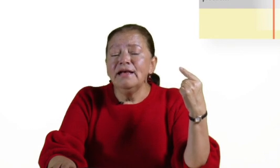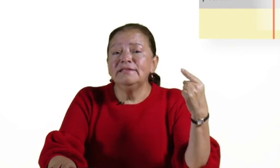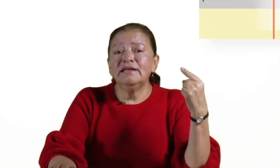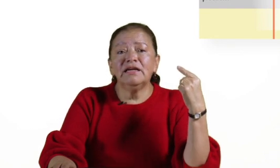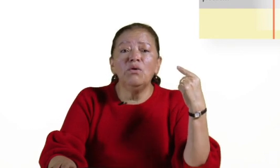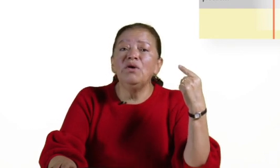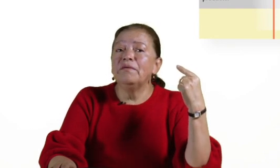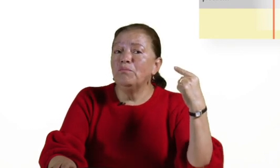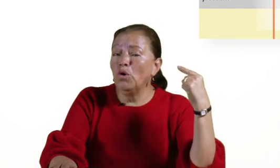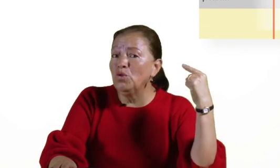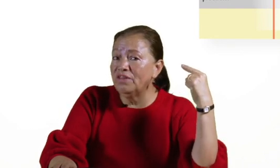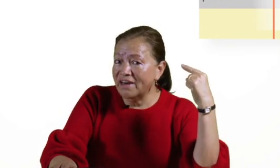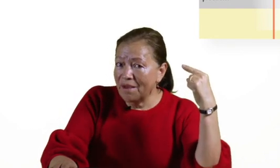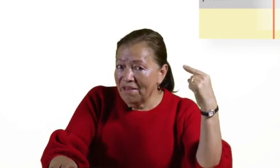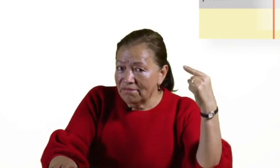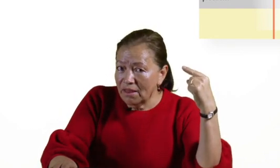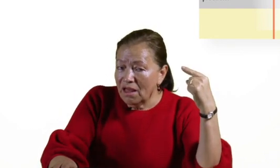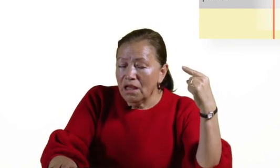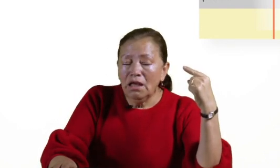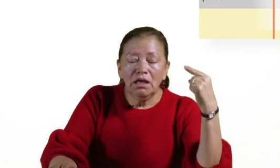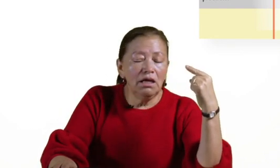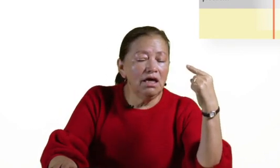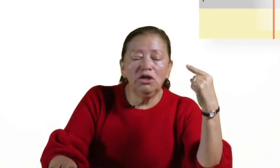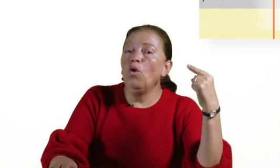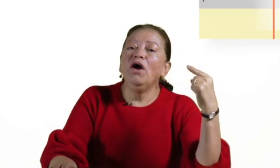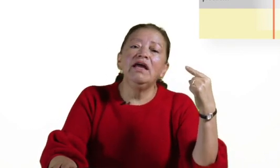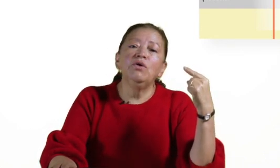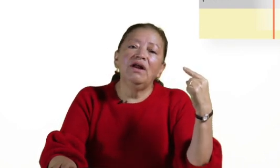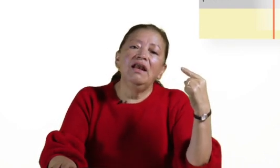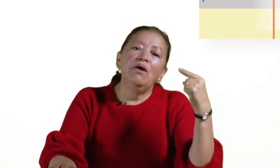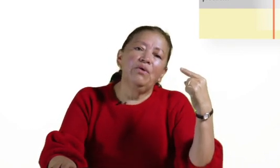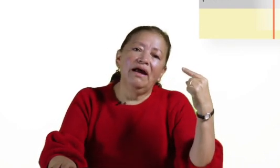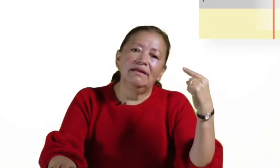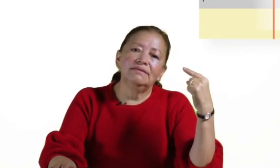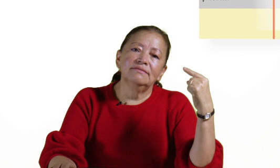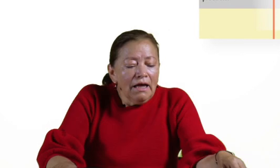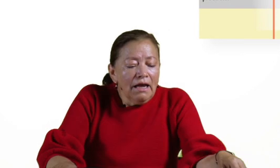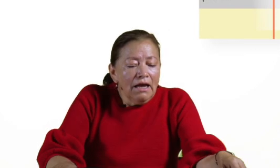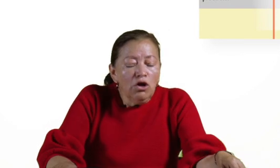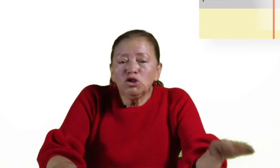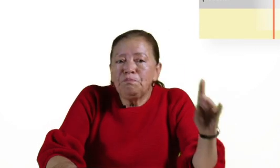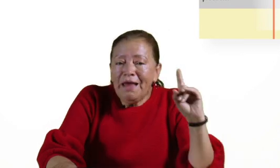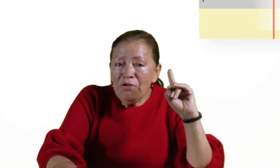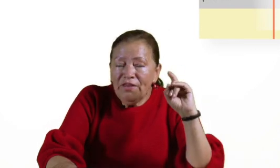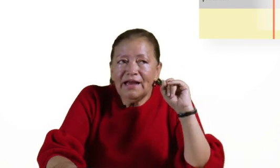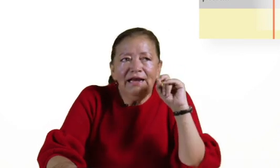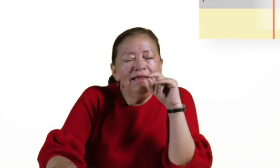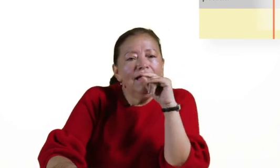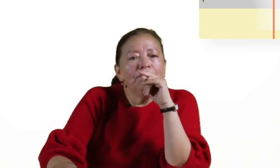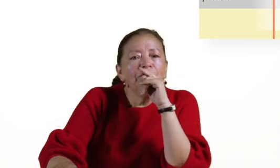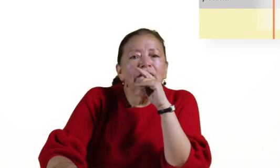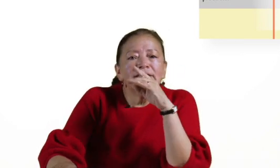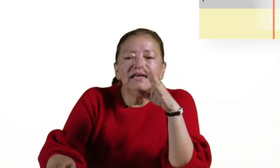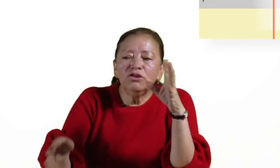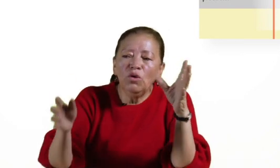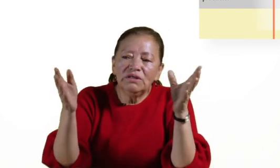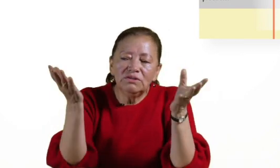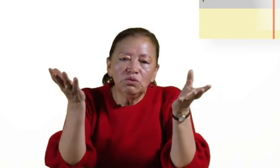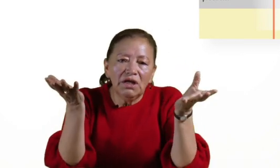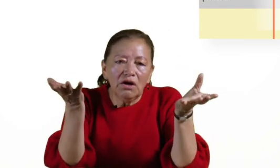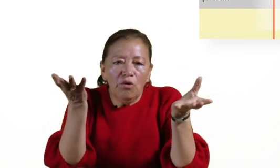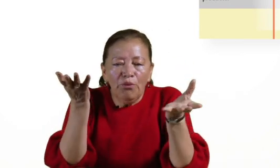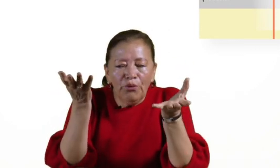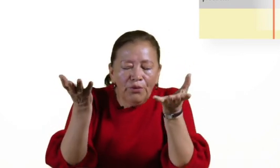calidad. Se reúnen voluntariamente y no en horas laborales. Los premios de calidad, porque es que